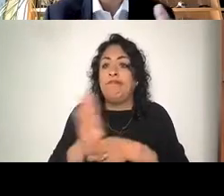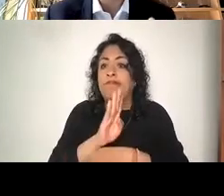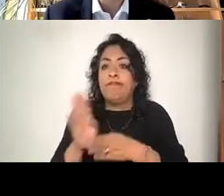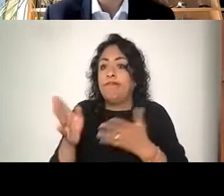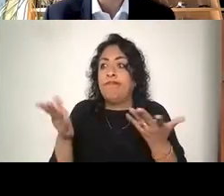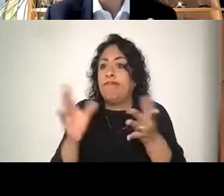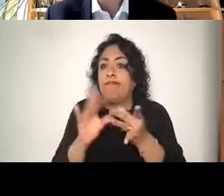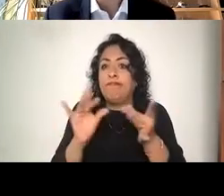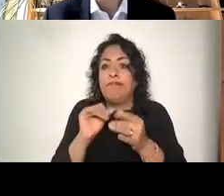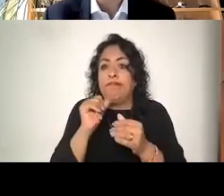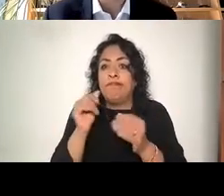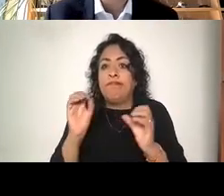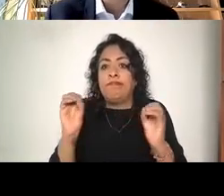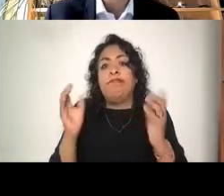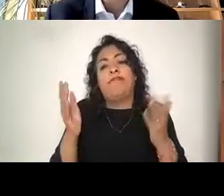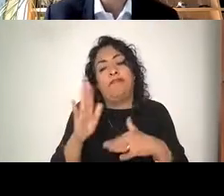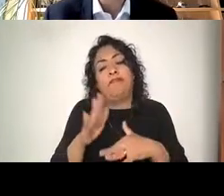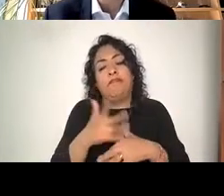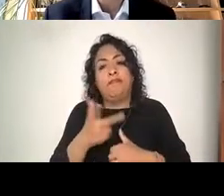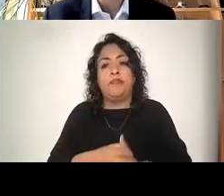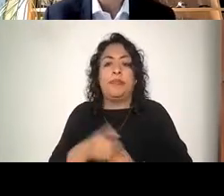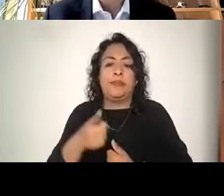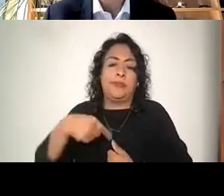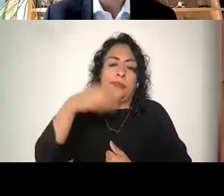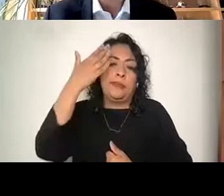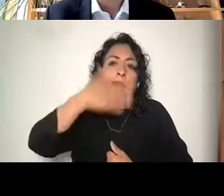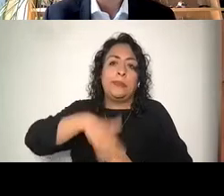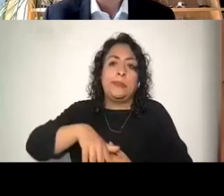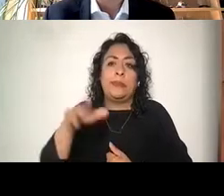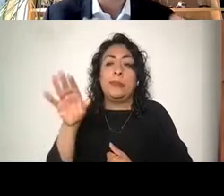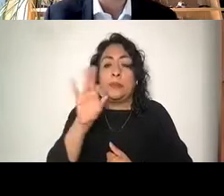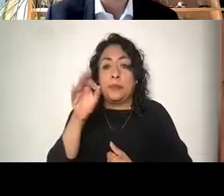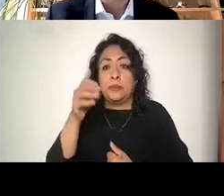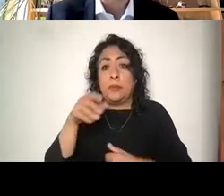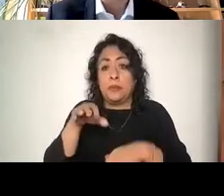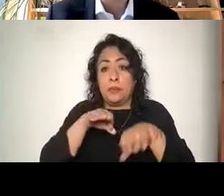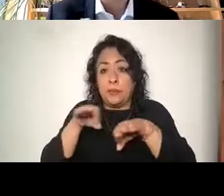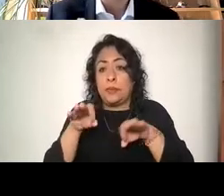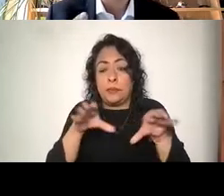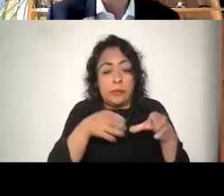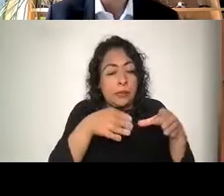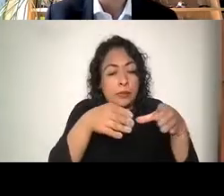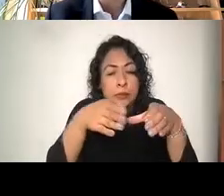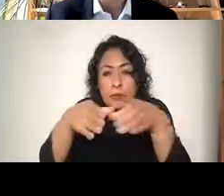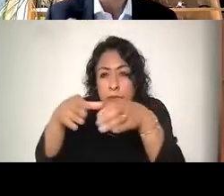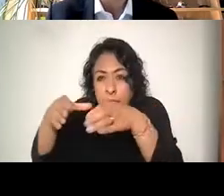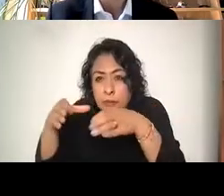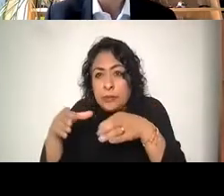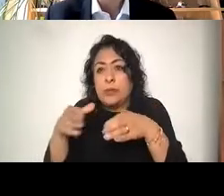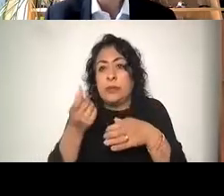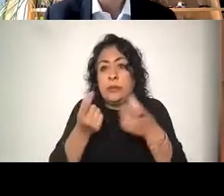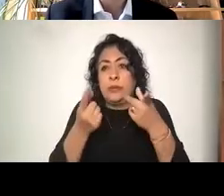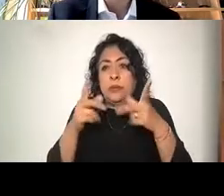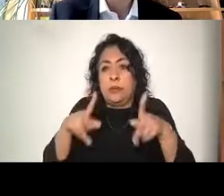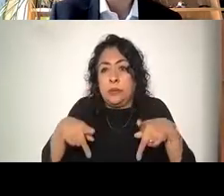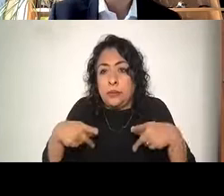En principio, pues por parte de lo que sabemos es que si trabajamos con ciertas poblaciones, sobre todo aquellas muy vulneradas,